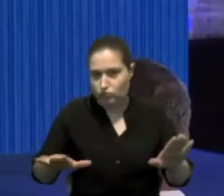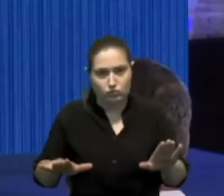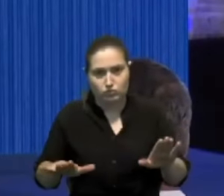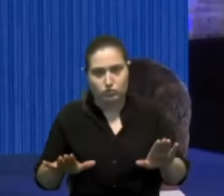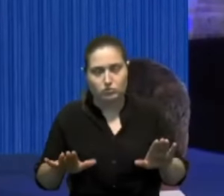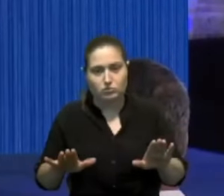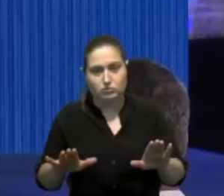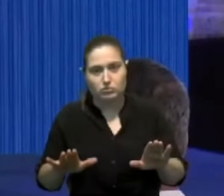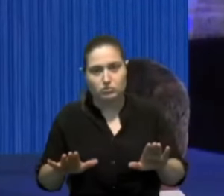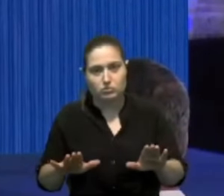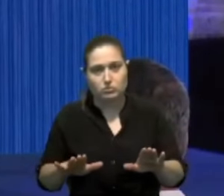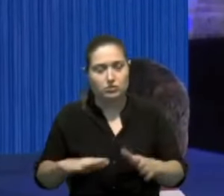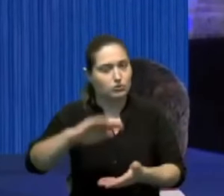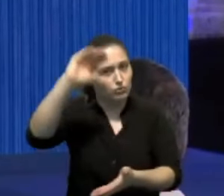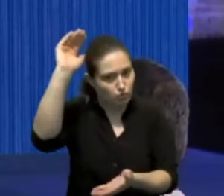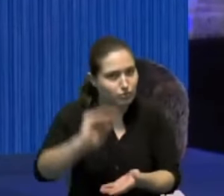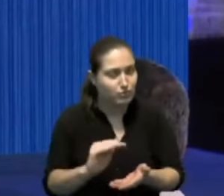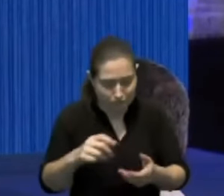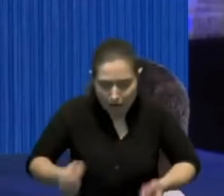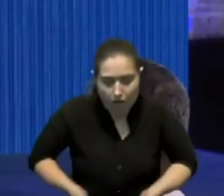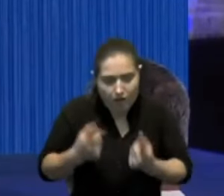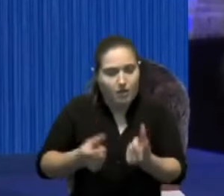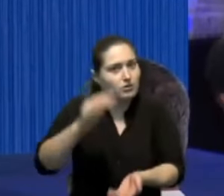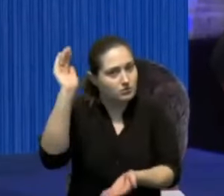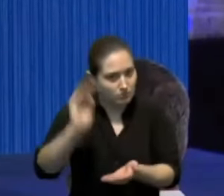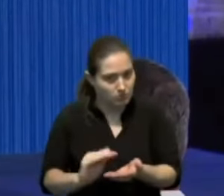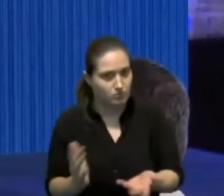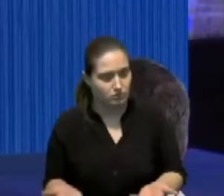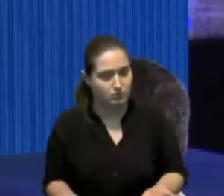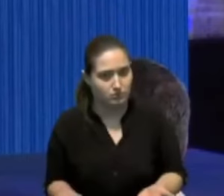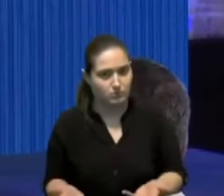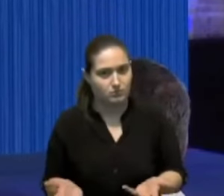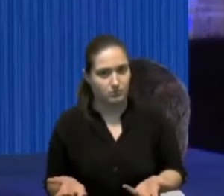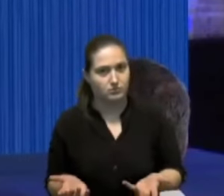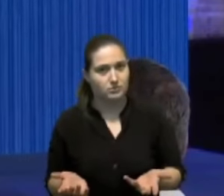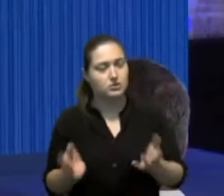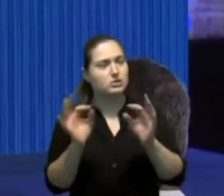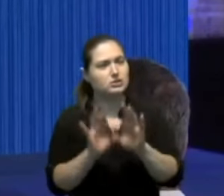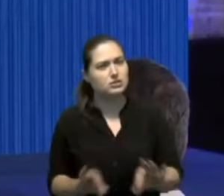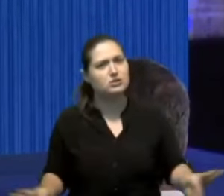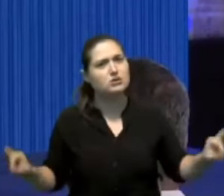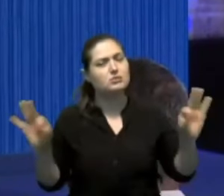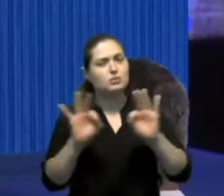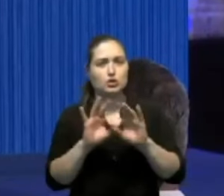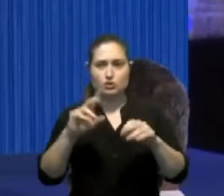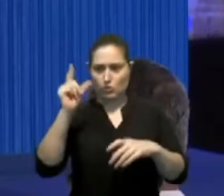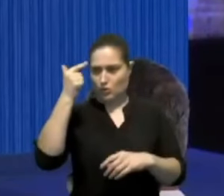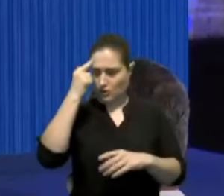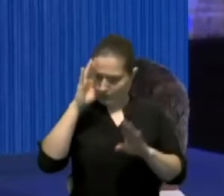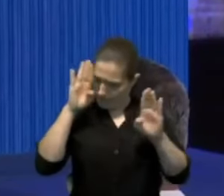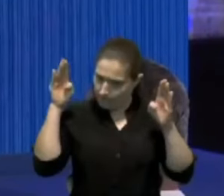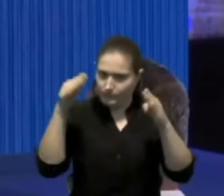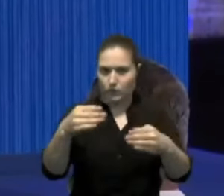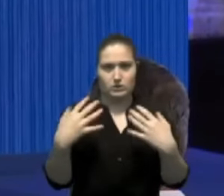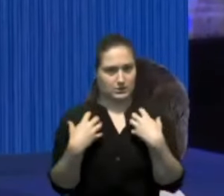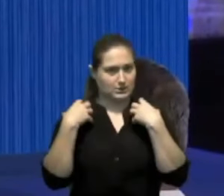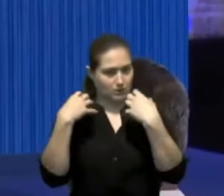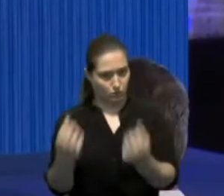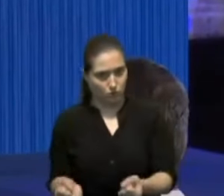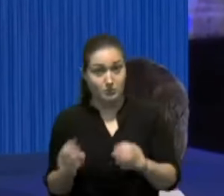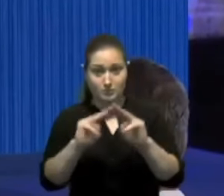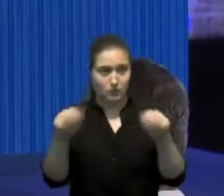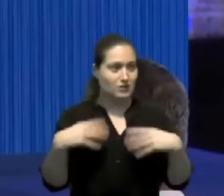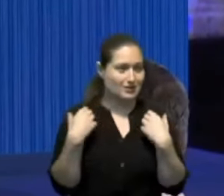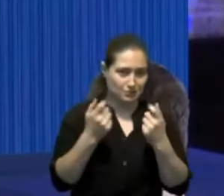primaria que es la visión más importante de salud para el gobierno para salud pública ustedes me han oído